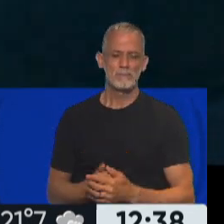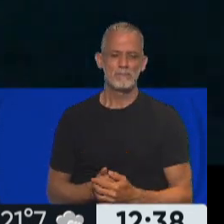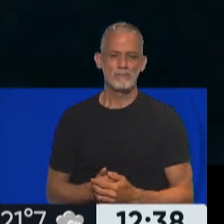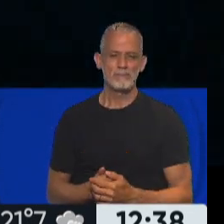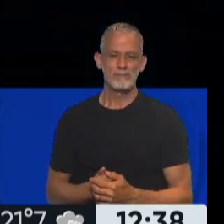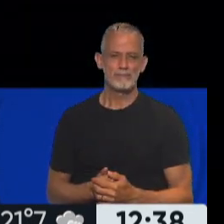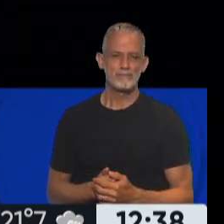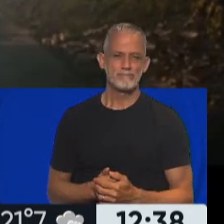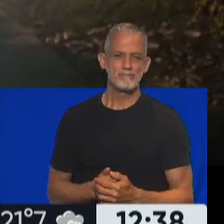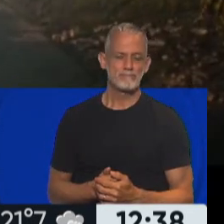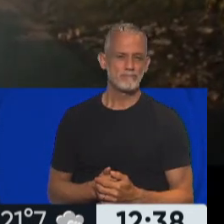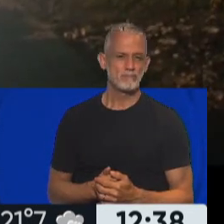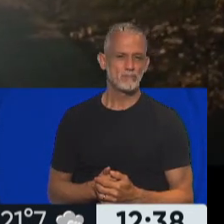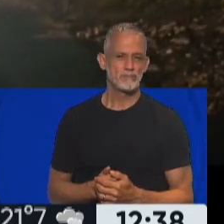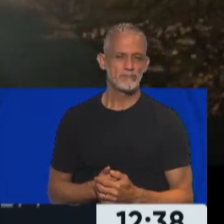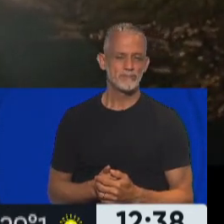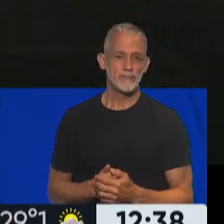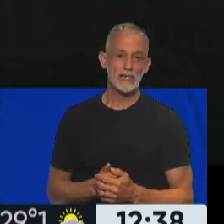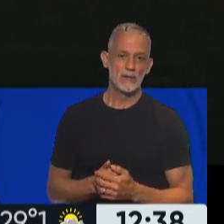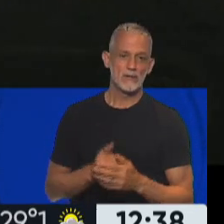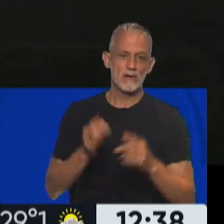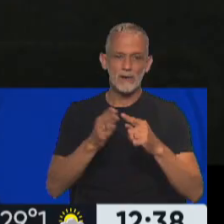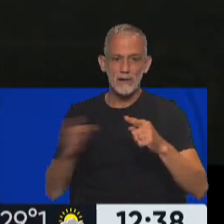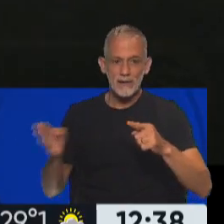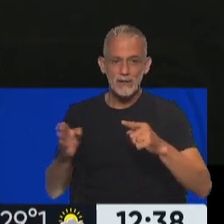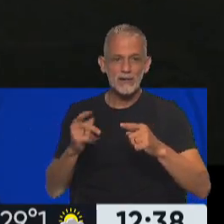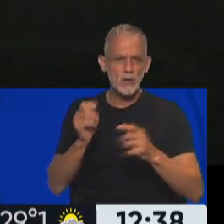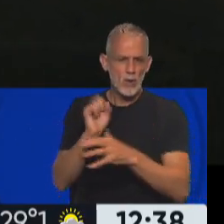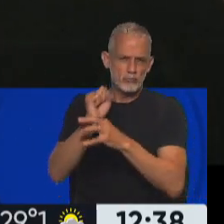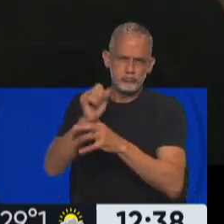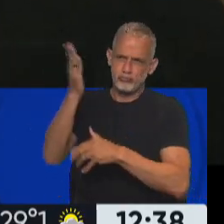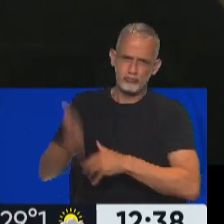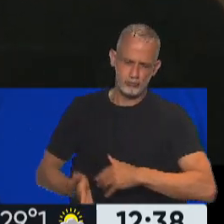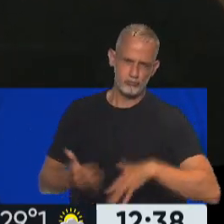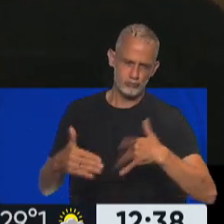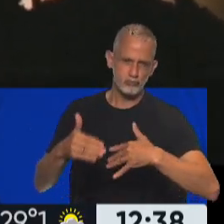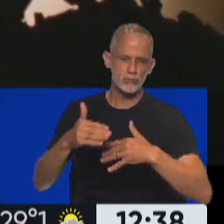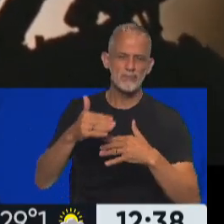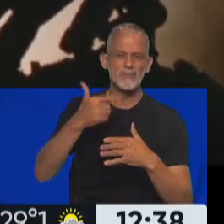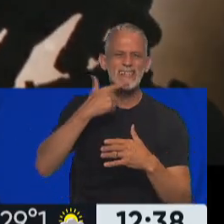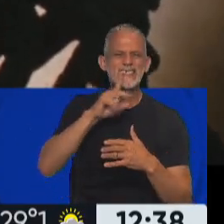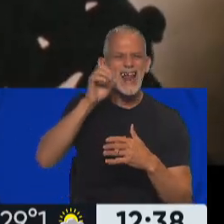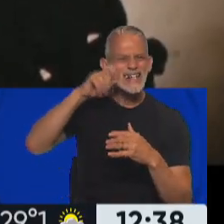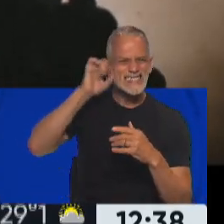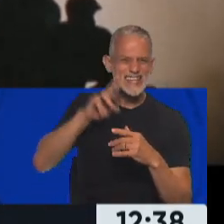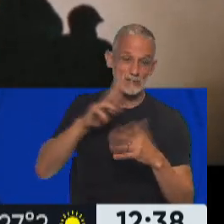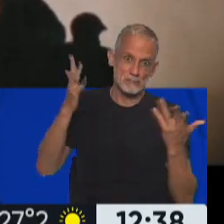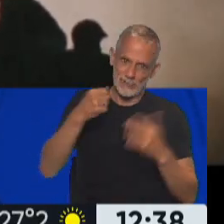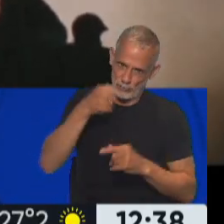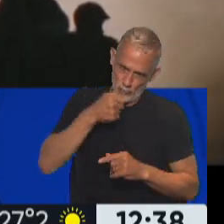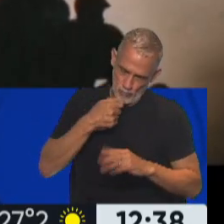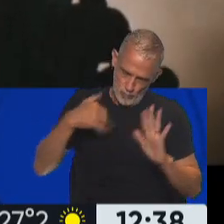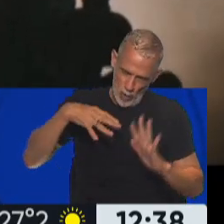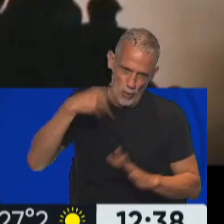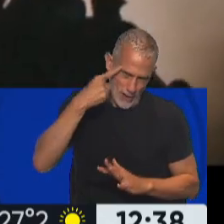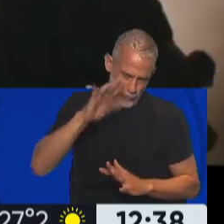algo en común. Millie Bobby Brown, por supuesto, que es la estrella de Stranger Things, por si alguien no lo supiera. Bueno, ¿quiénes